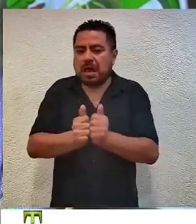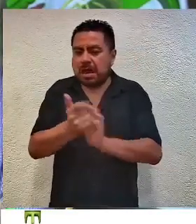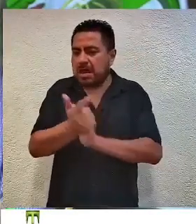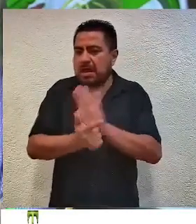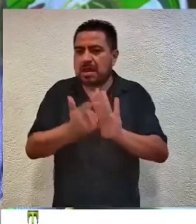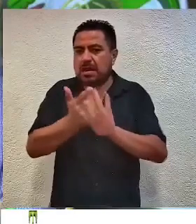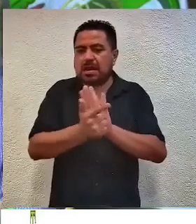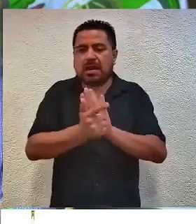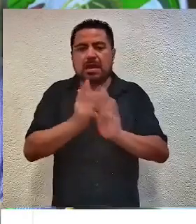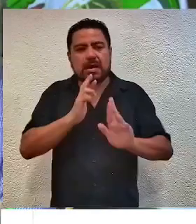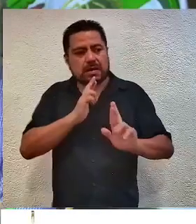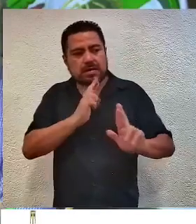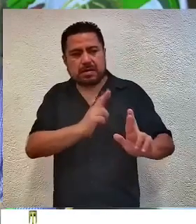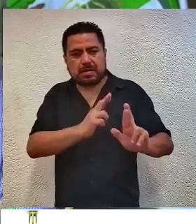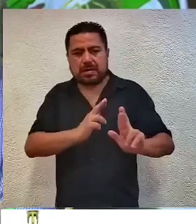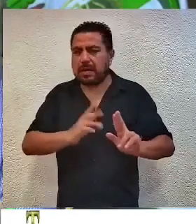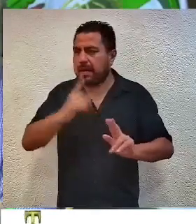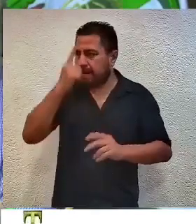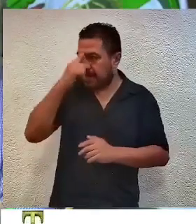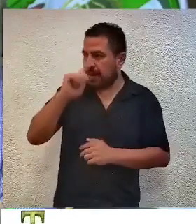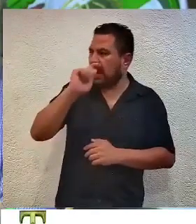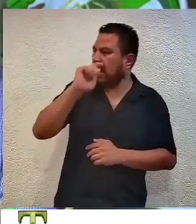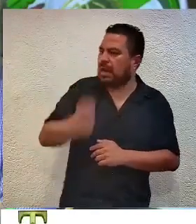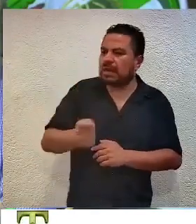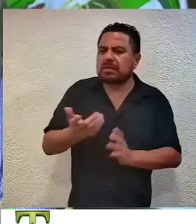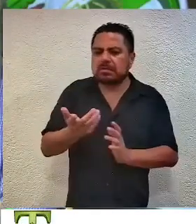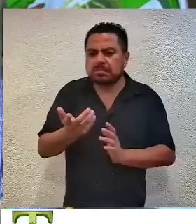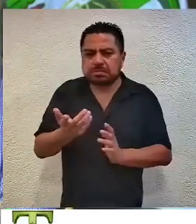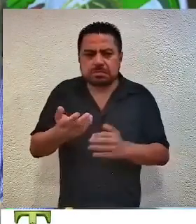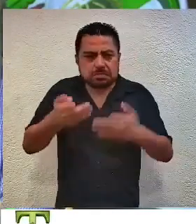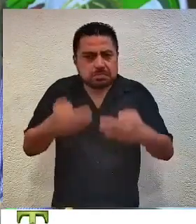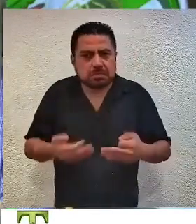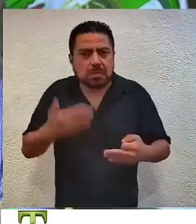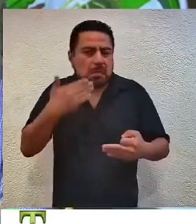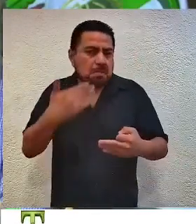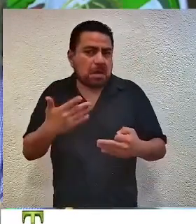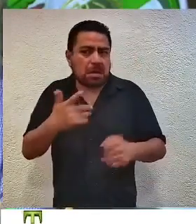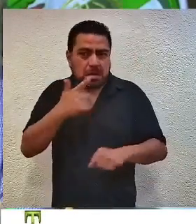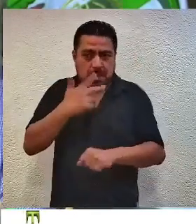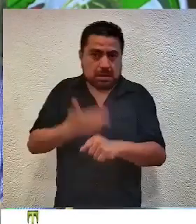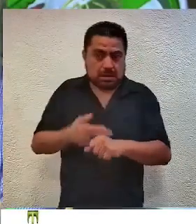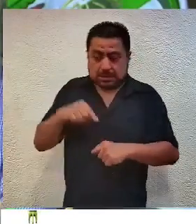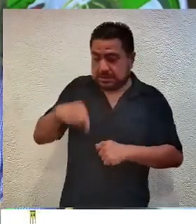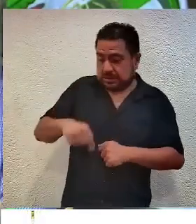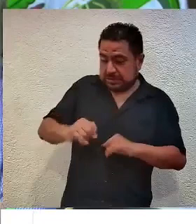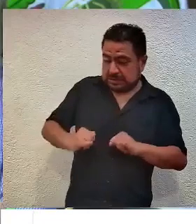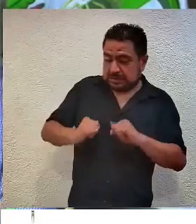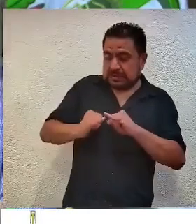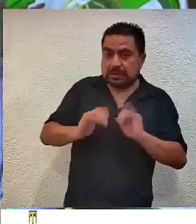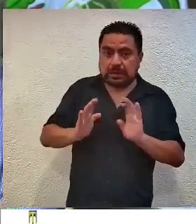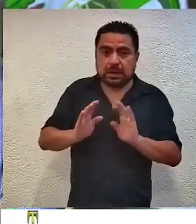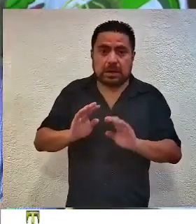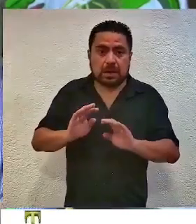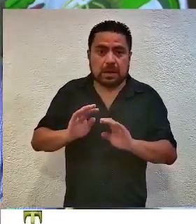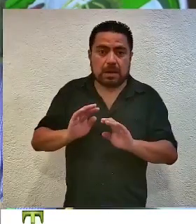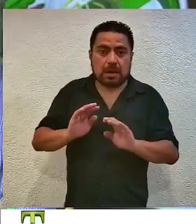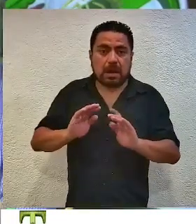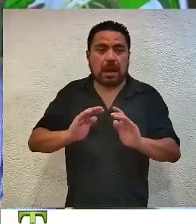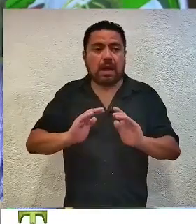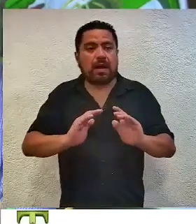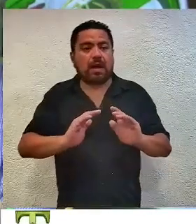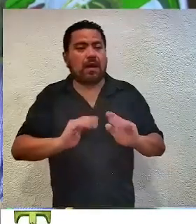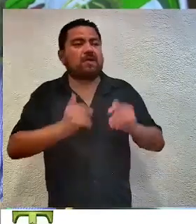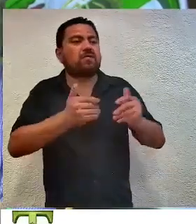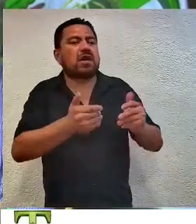sus resoluciones, para que en plenitud de jurisdicción enmienden lo que está fuera del